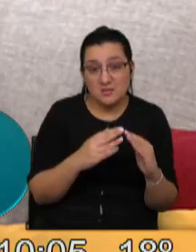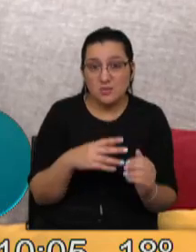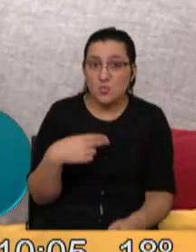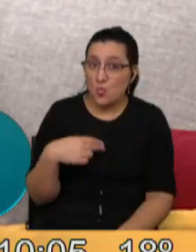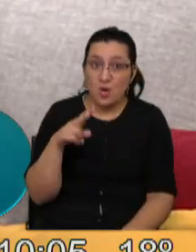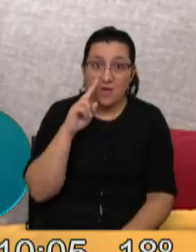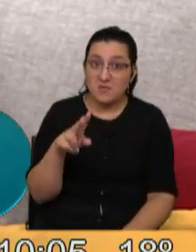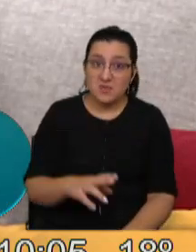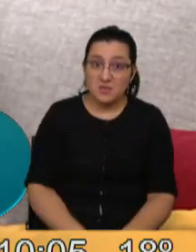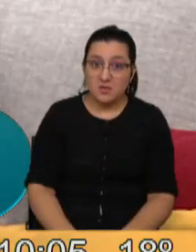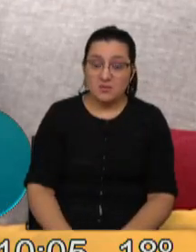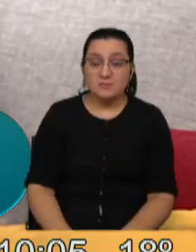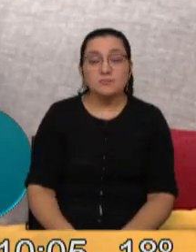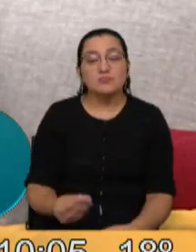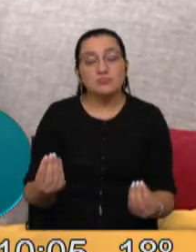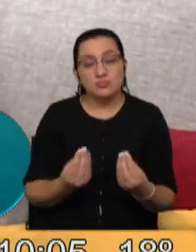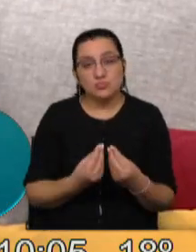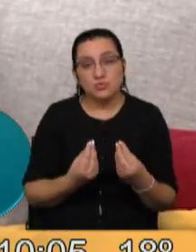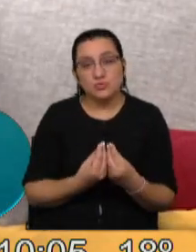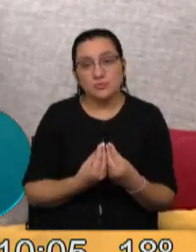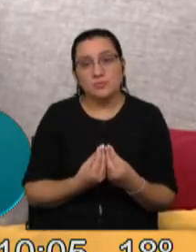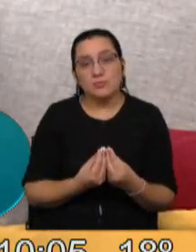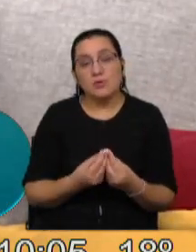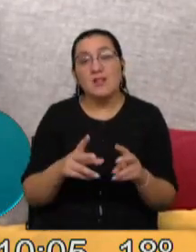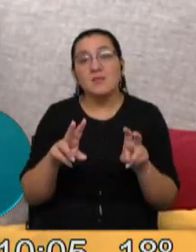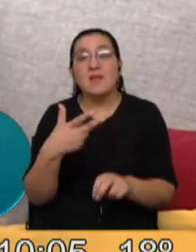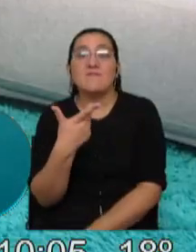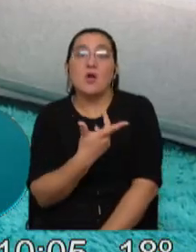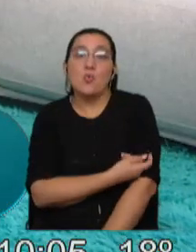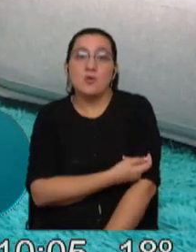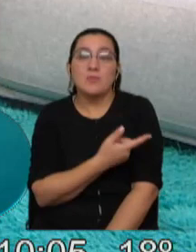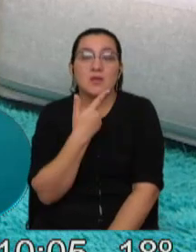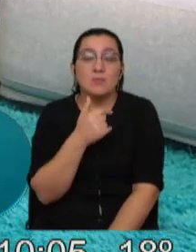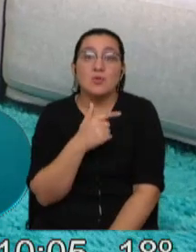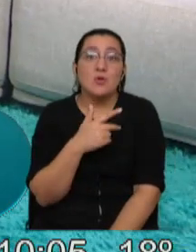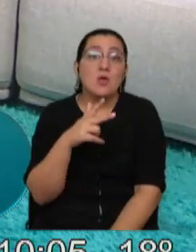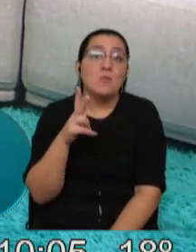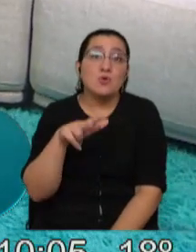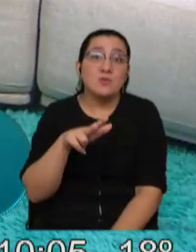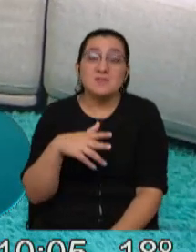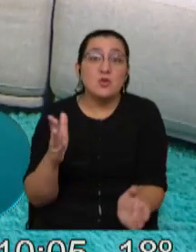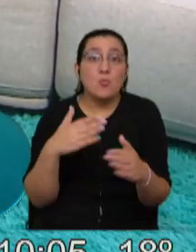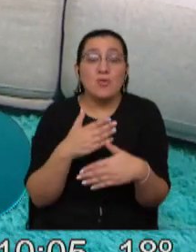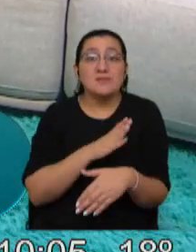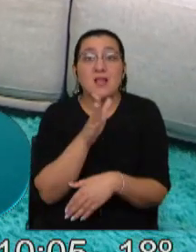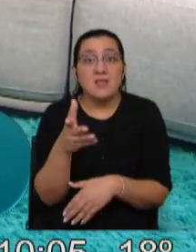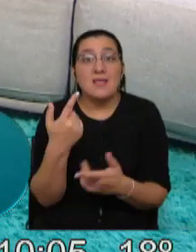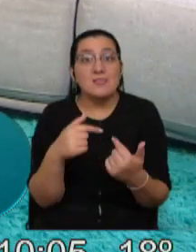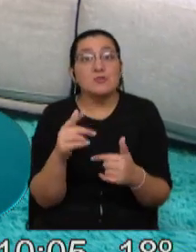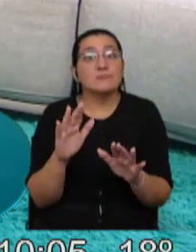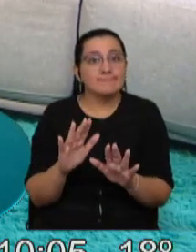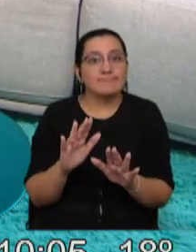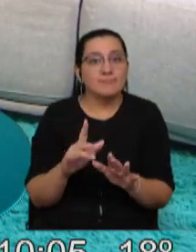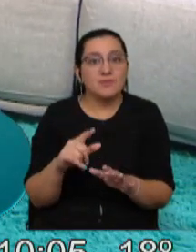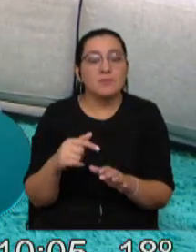En muchos por el tema de las vacunas. Claro, o sea, sí, claro que no la pueden sacar. Claro. Después, lo otro es que